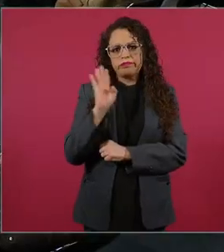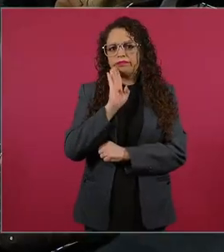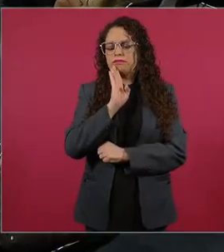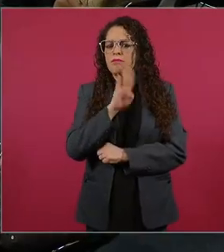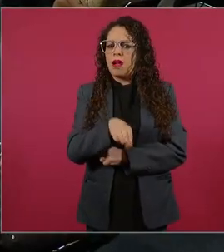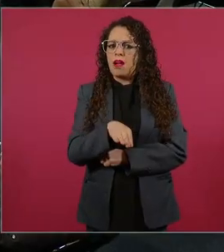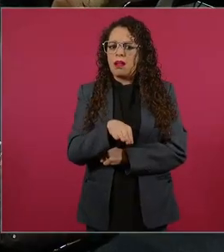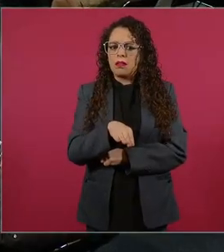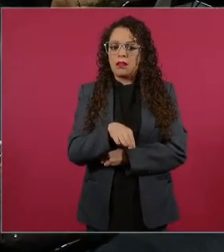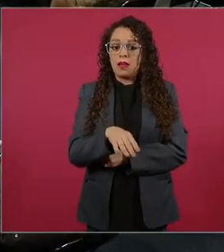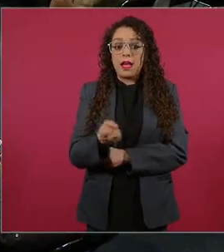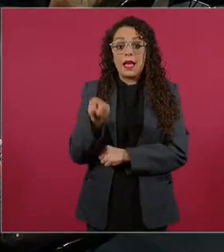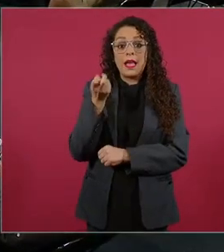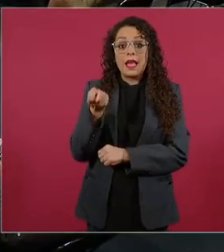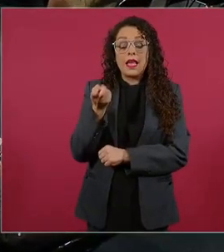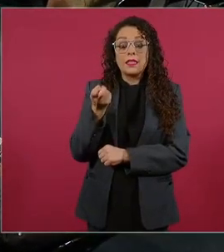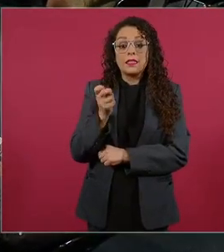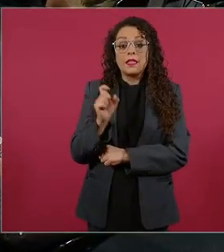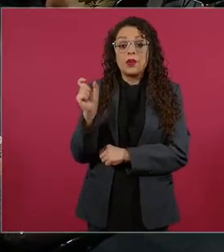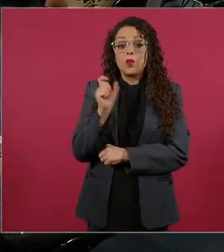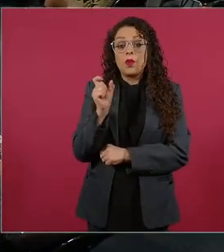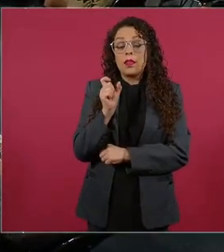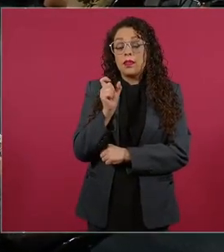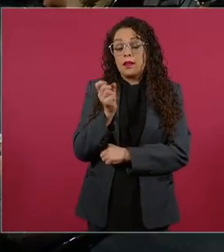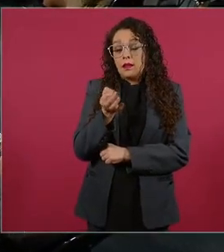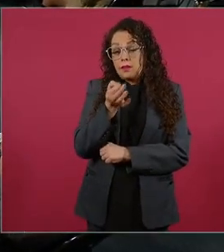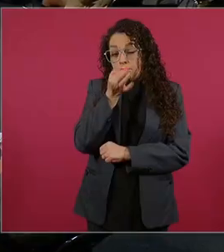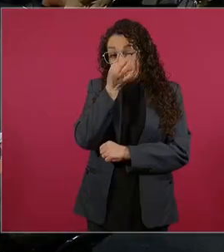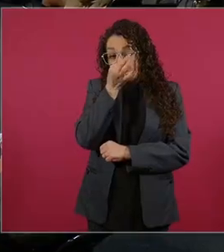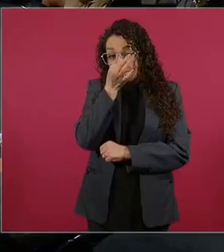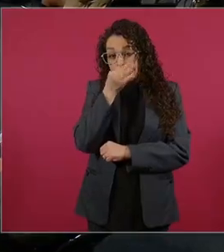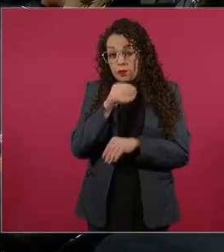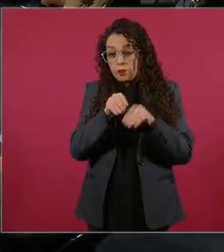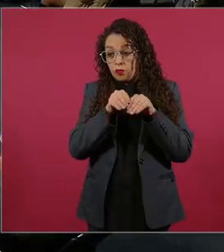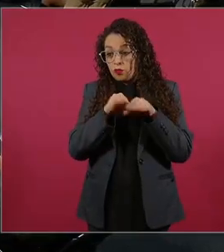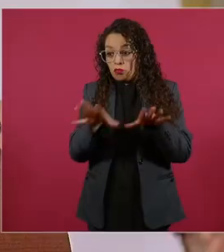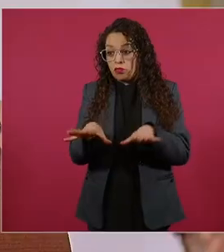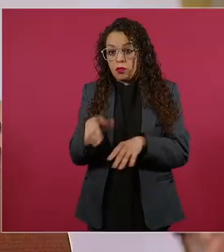cuando empezó a difundirse el hecho.